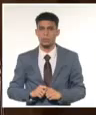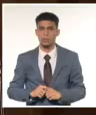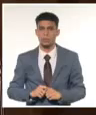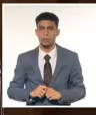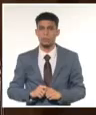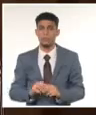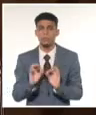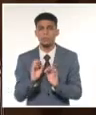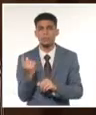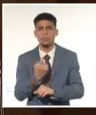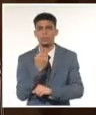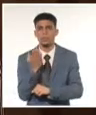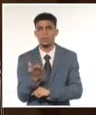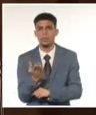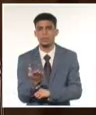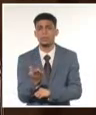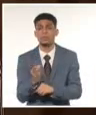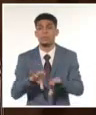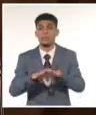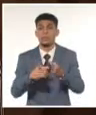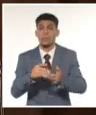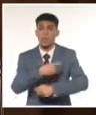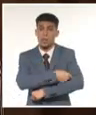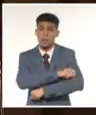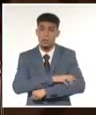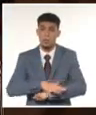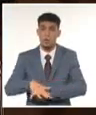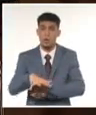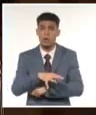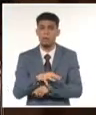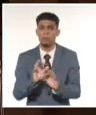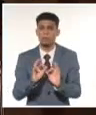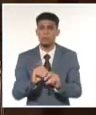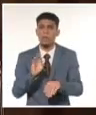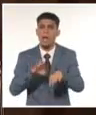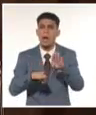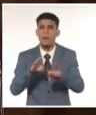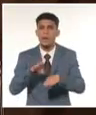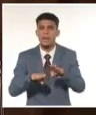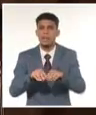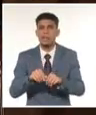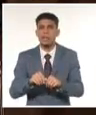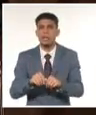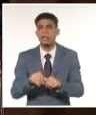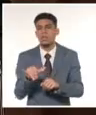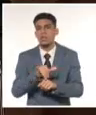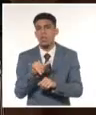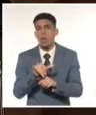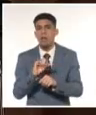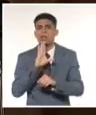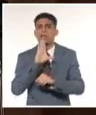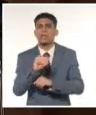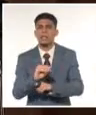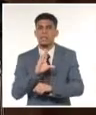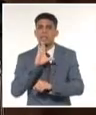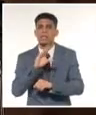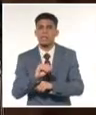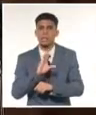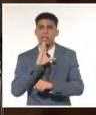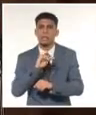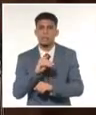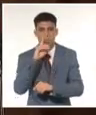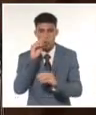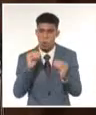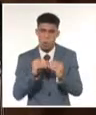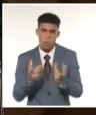la resistencia creativa en abstracto, que a veces se queda en consigna. No es una consigna lo que buscamos